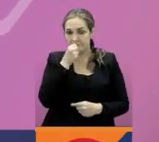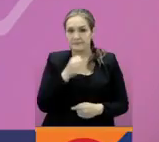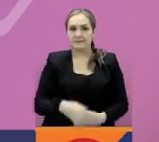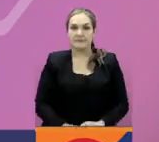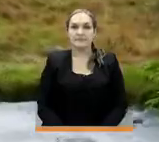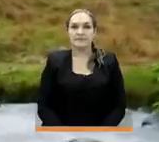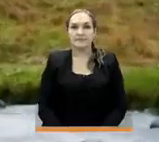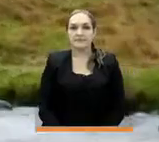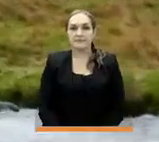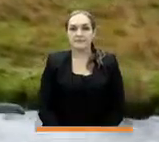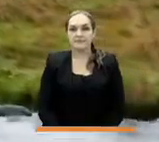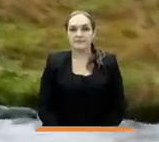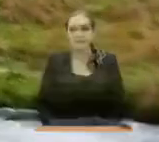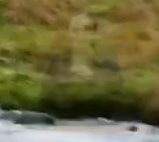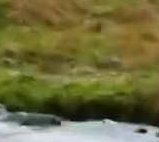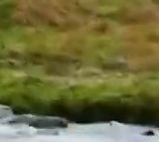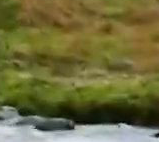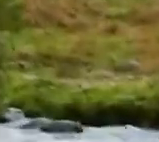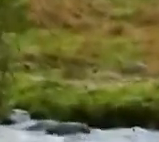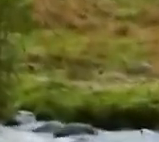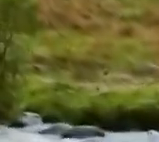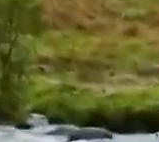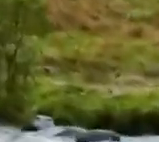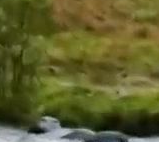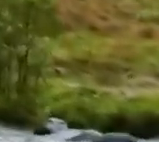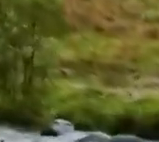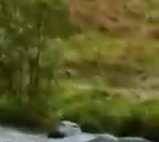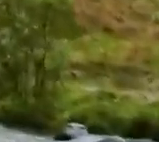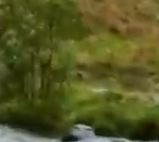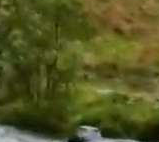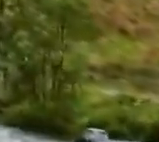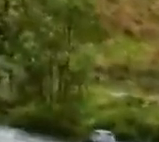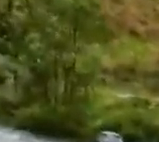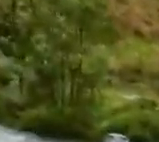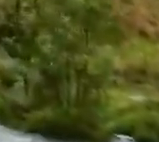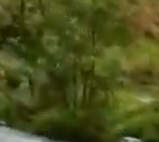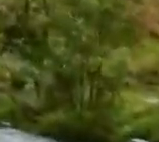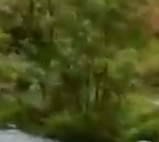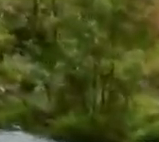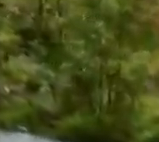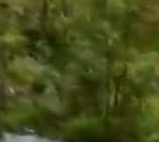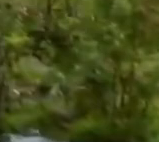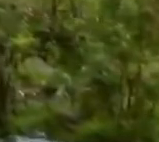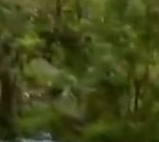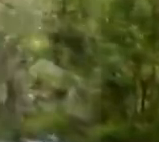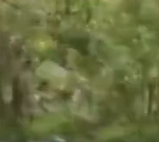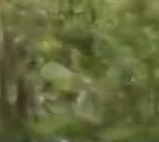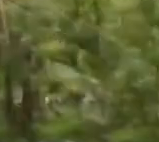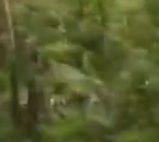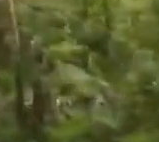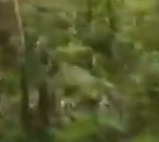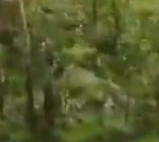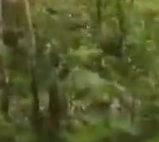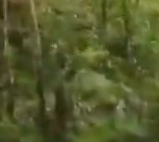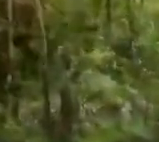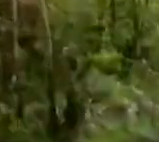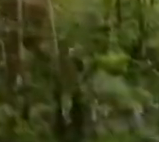Noticias. Ya regresamos con más información en RTVC Noticias.